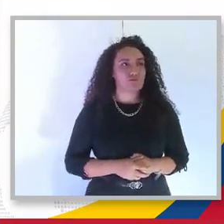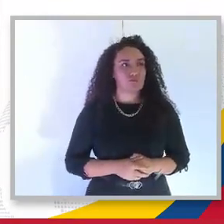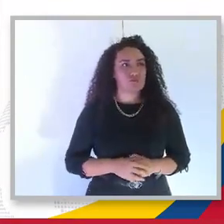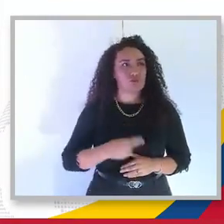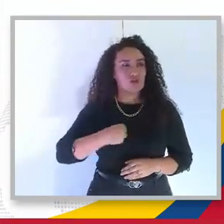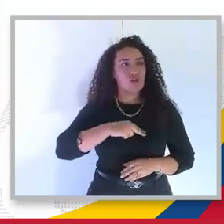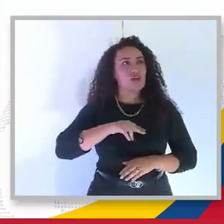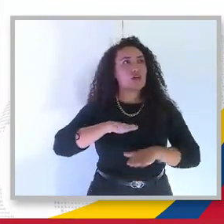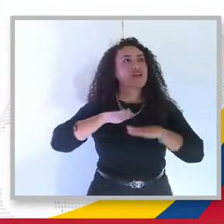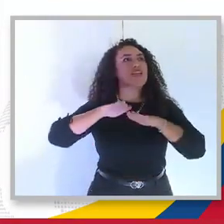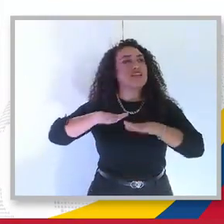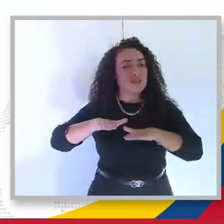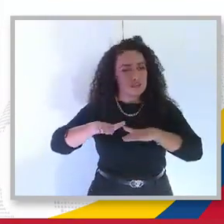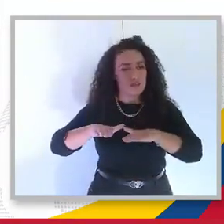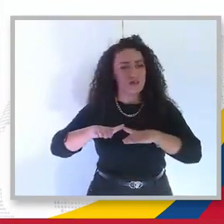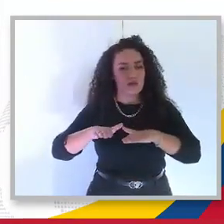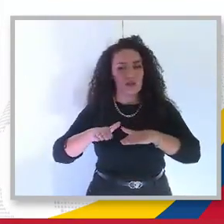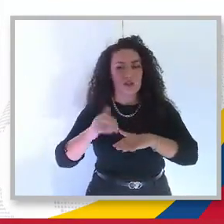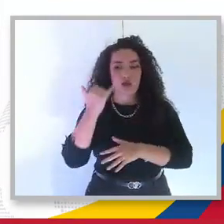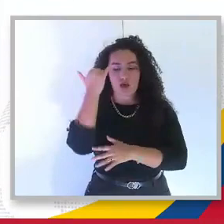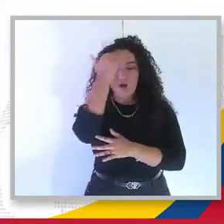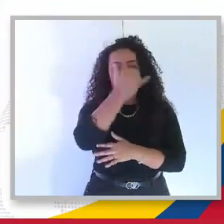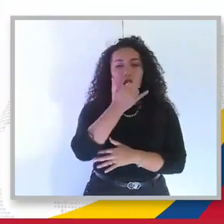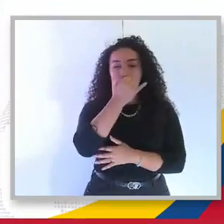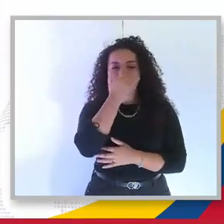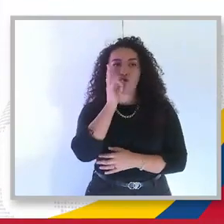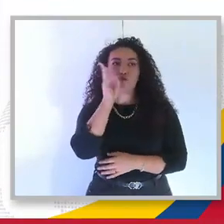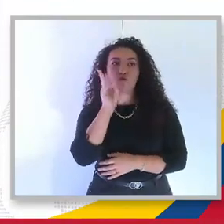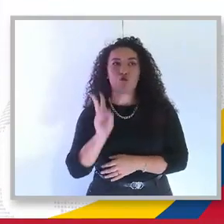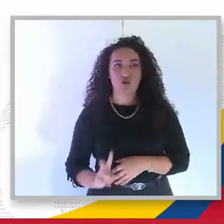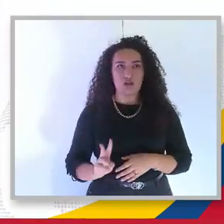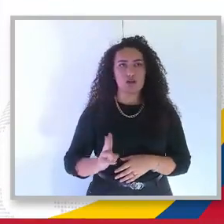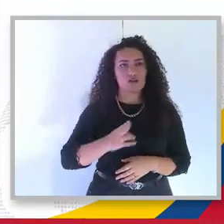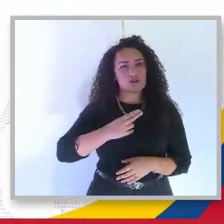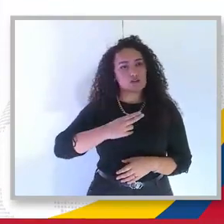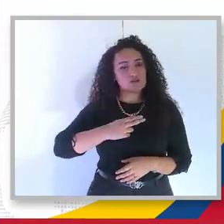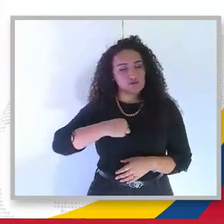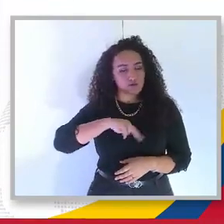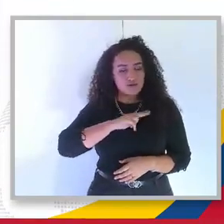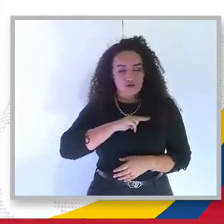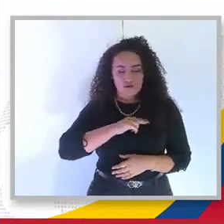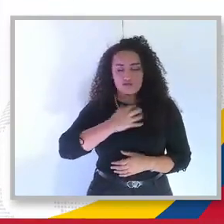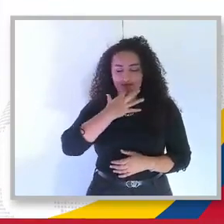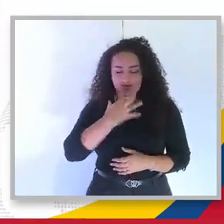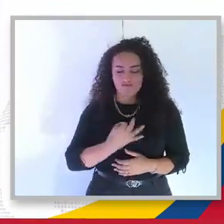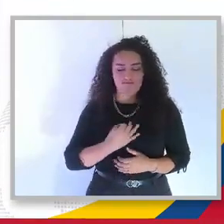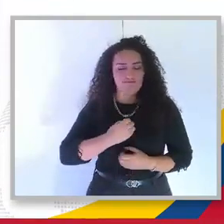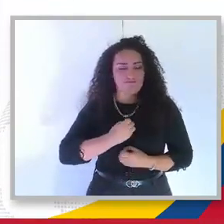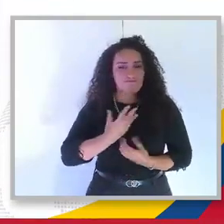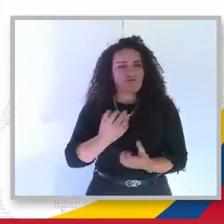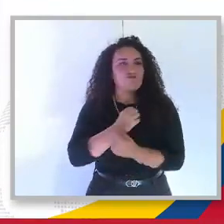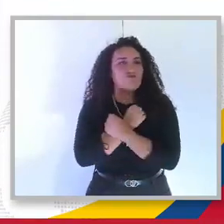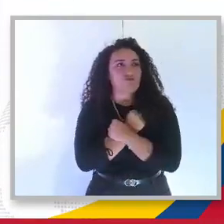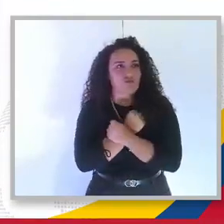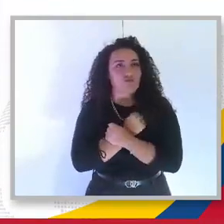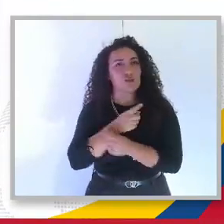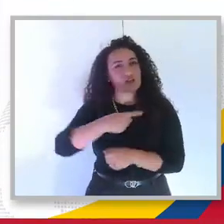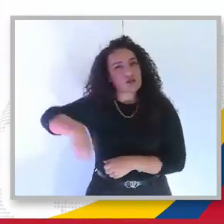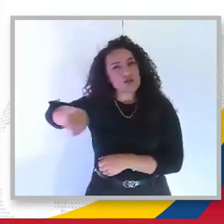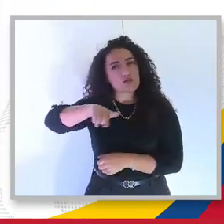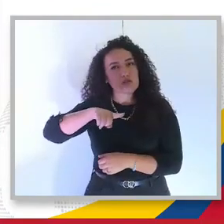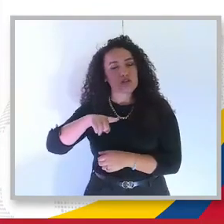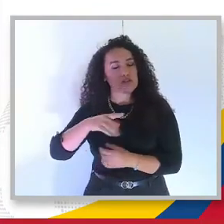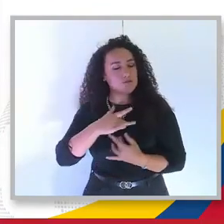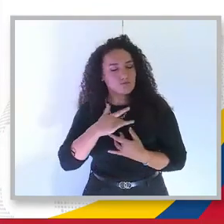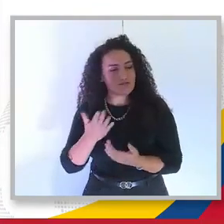del pueblo afrovenezolano, reciban totalmente la solidaridad y en nombre también de los que somos